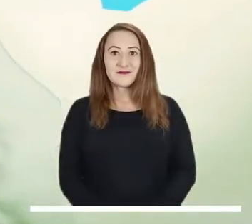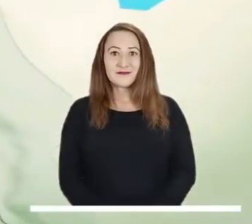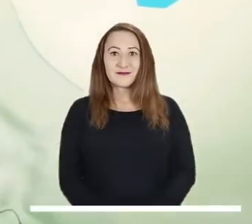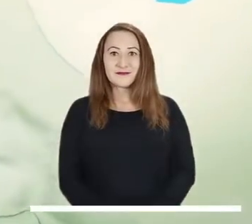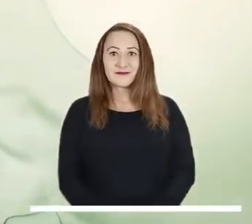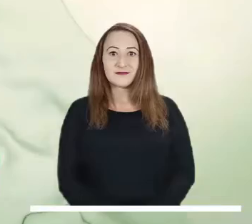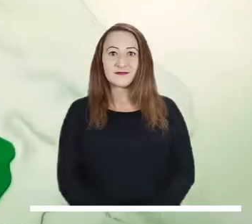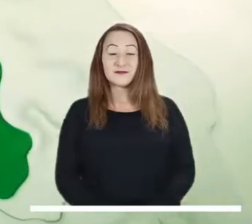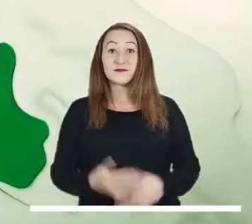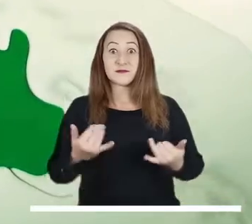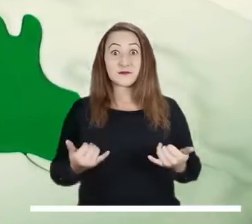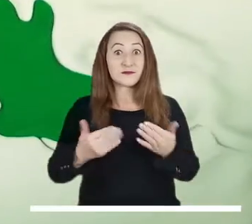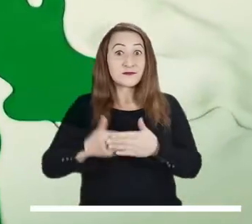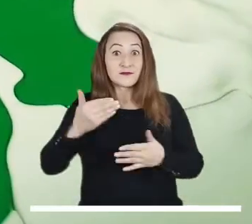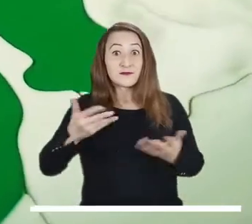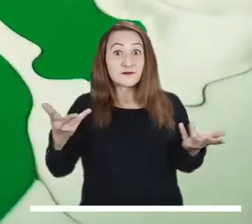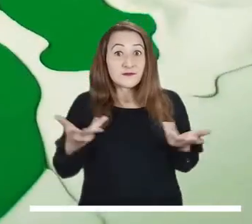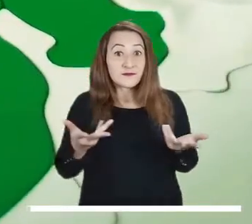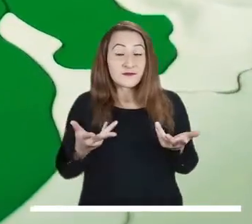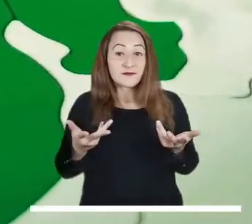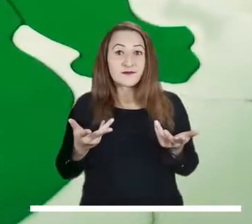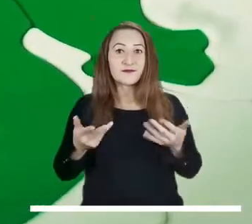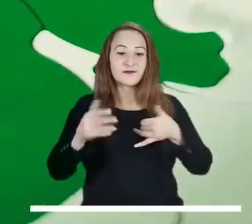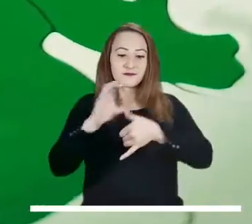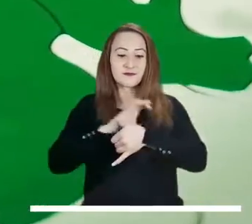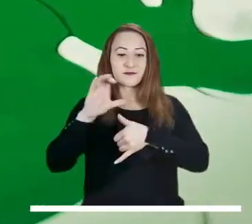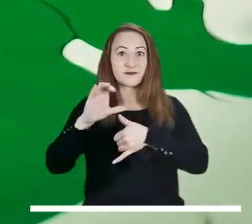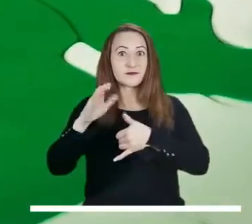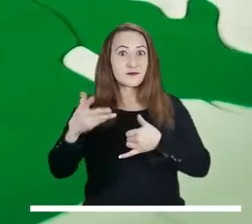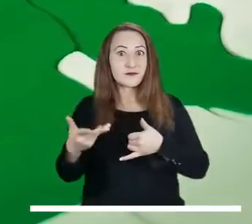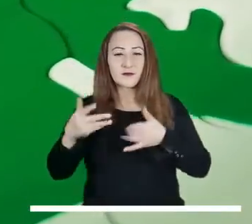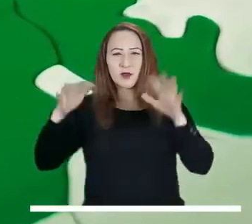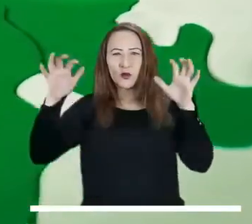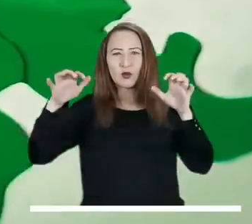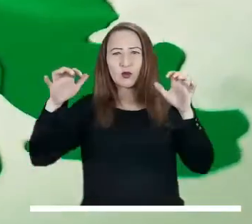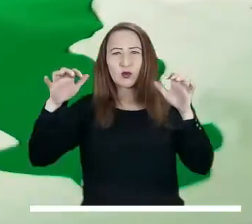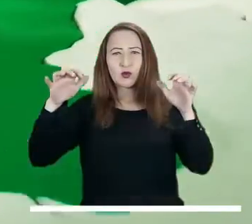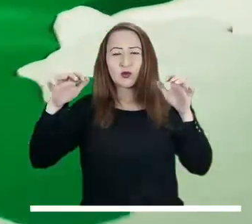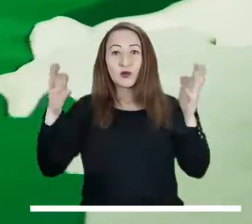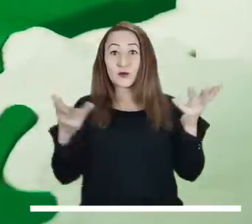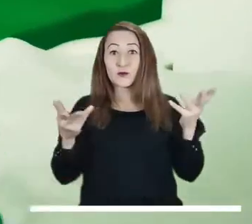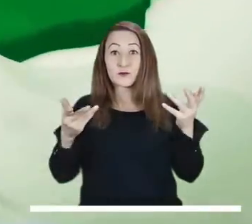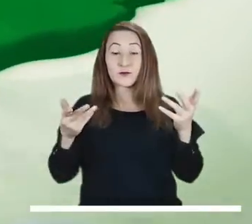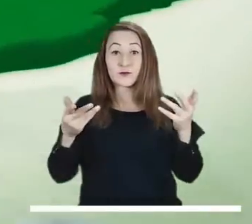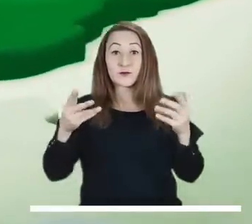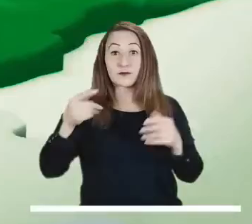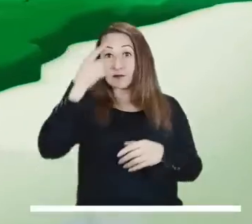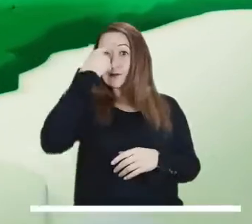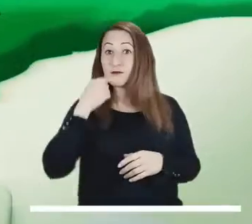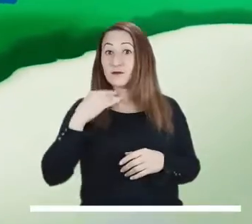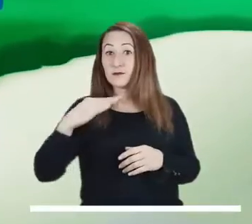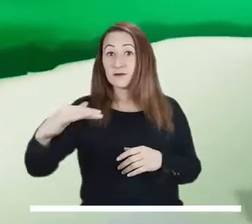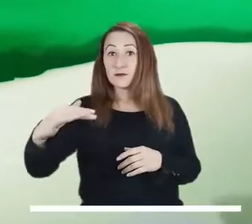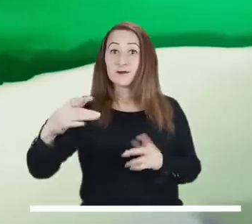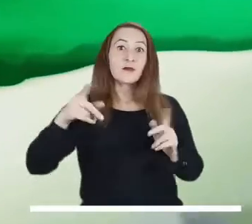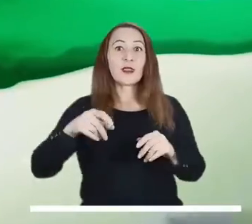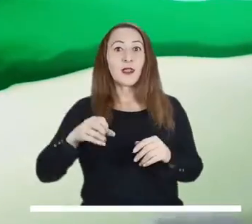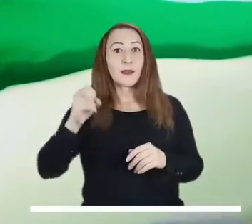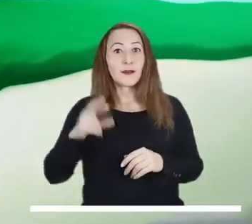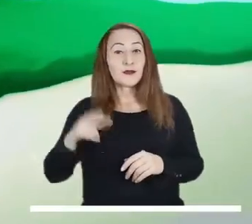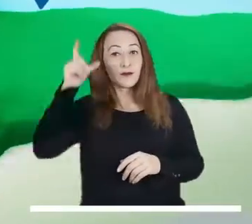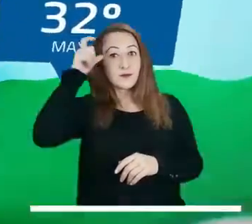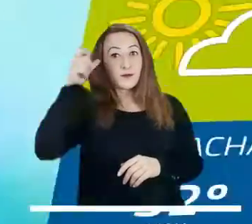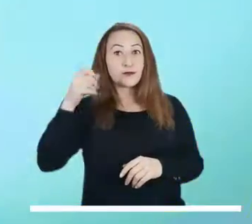Nuestro recorrido inicia como siempre con la región Caribe, que promete lluvias ligeras en la Sierra Nevada de Santa Marta y en el sur de Córdoba y